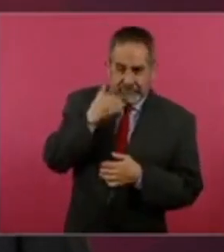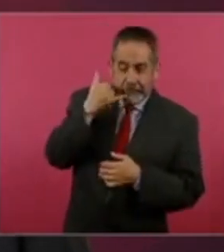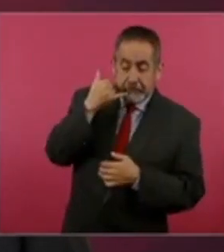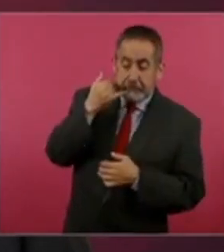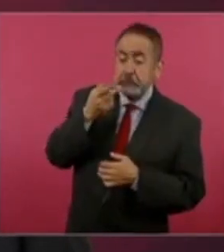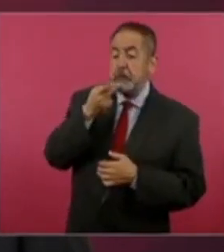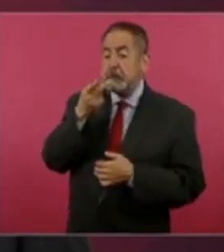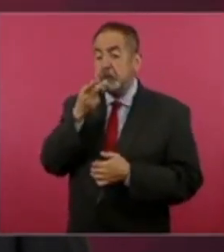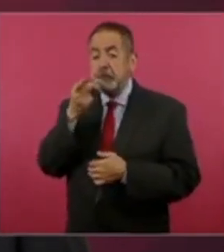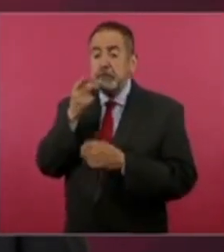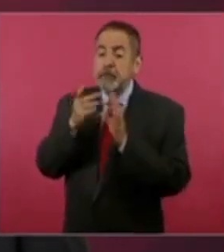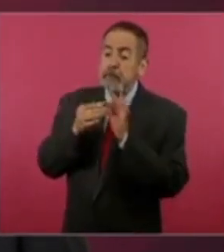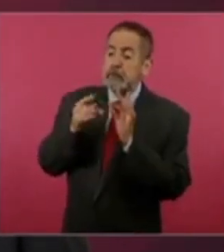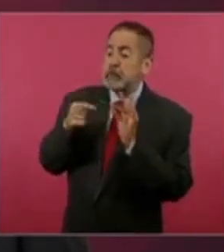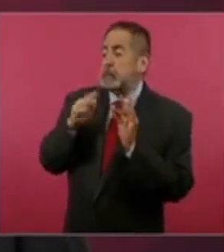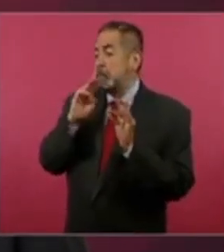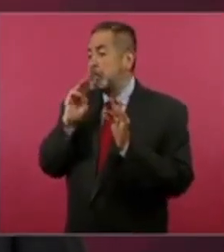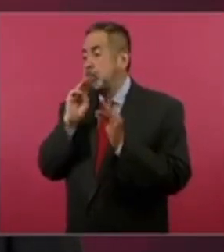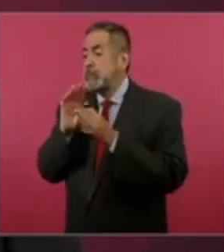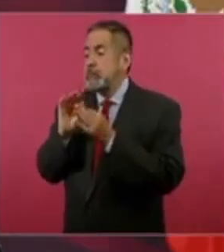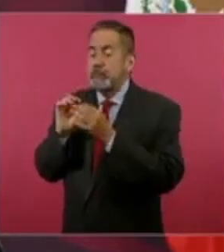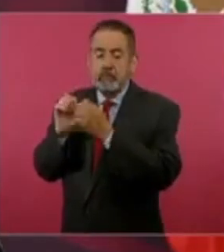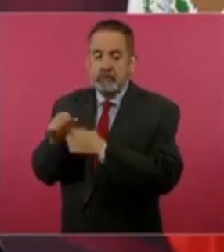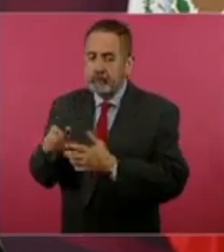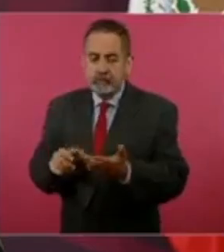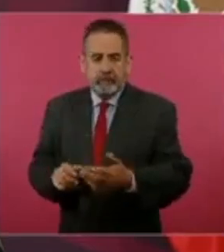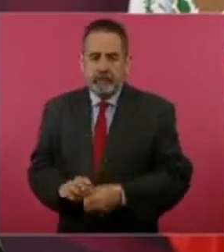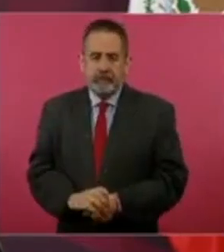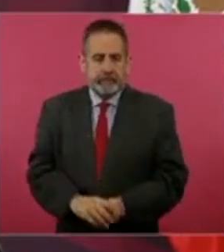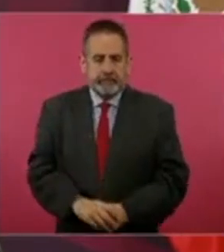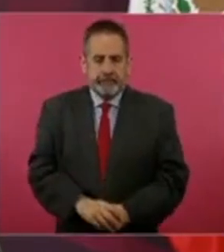¿sí?, el teléfono.